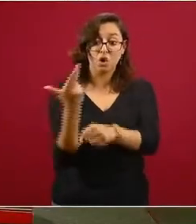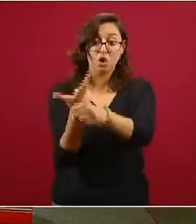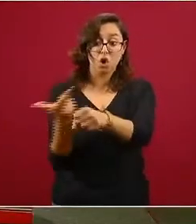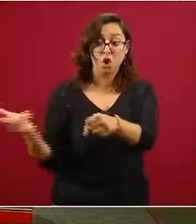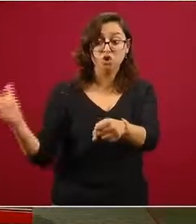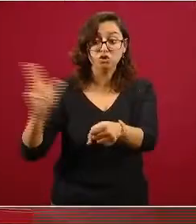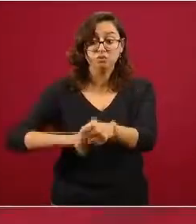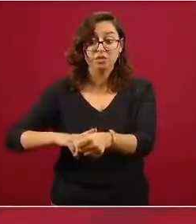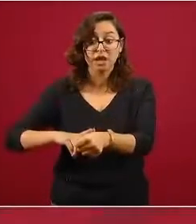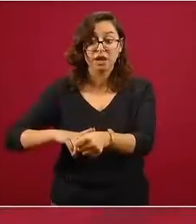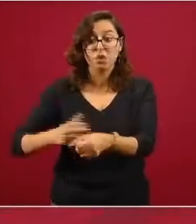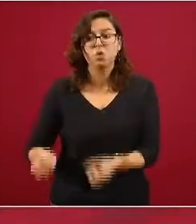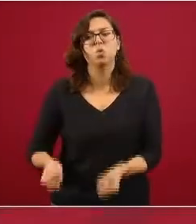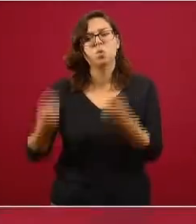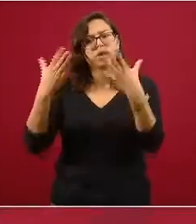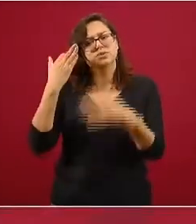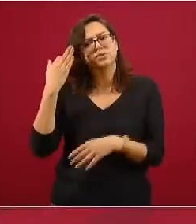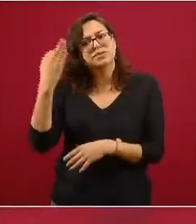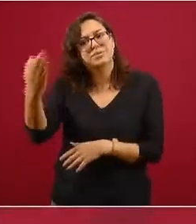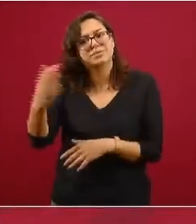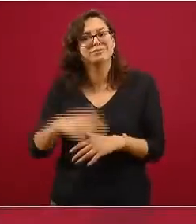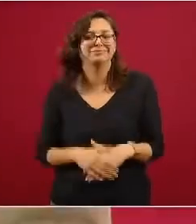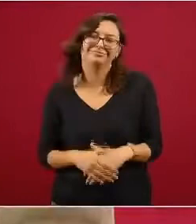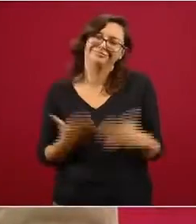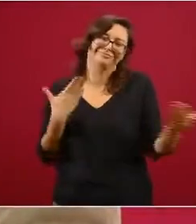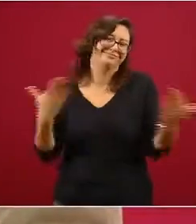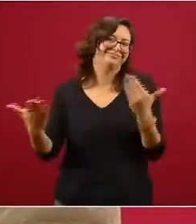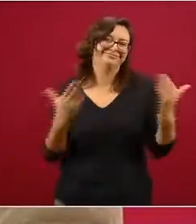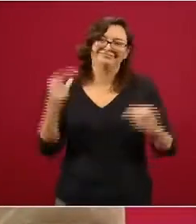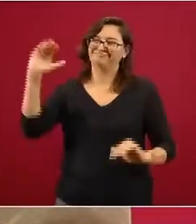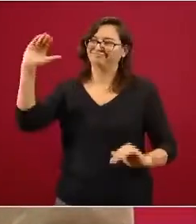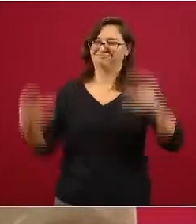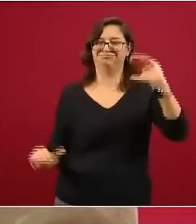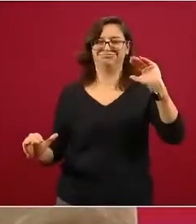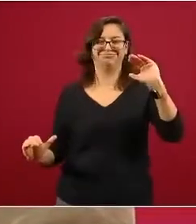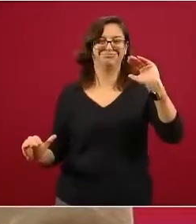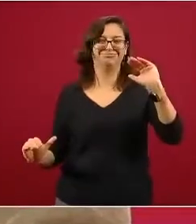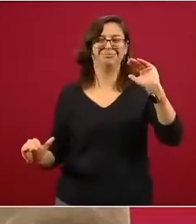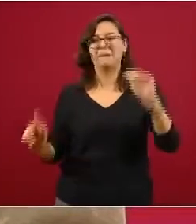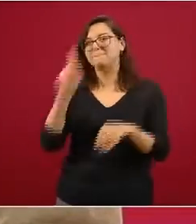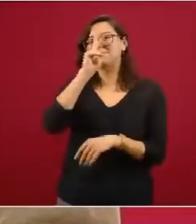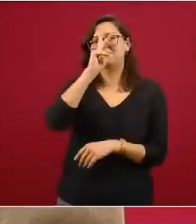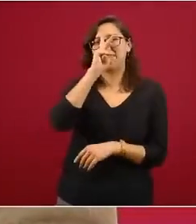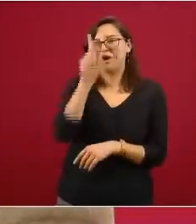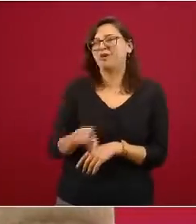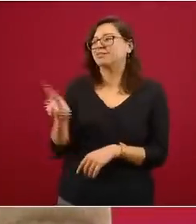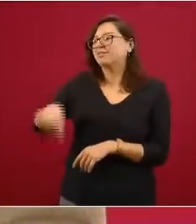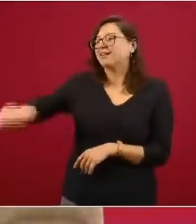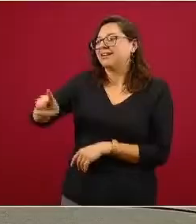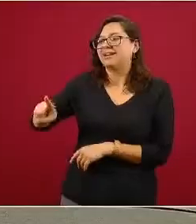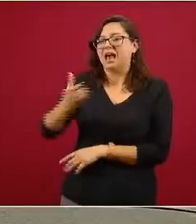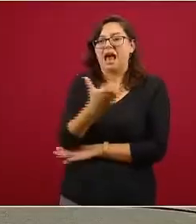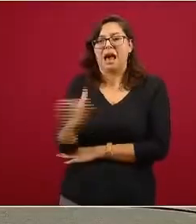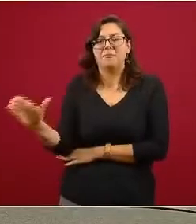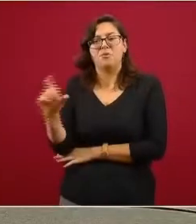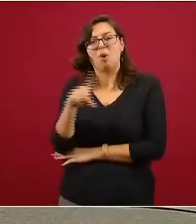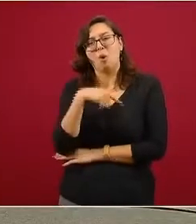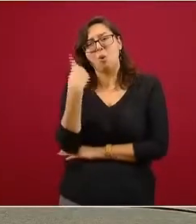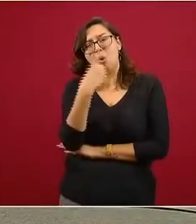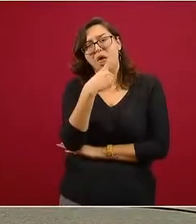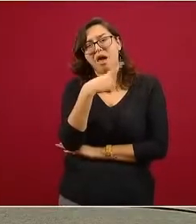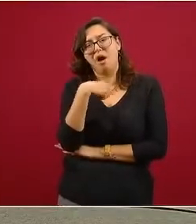salud resolutivo? Es muy clara la desigualdad, porque en las zonas rurales son